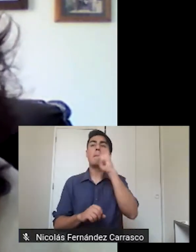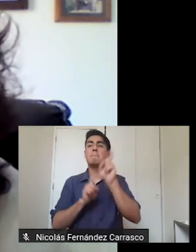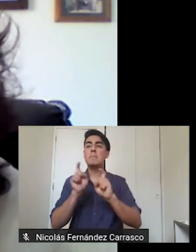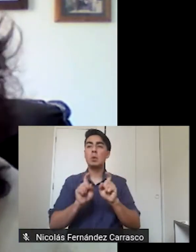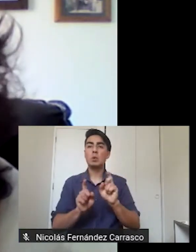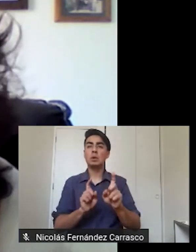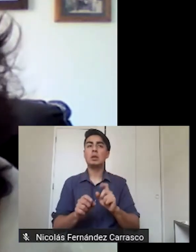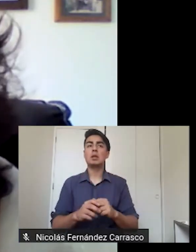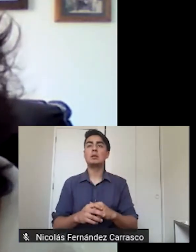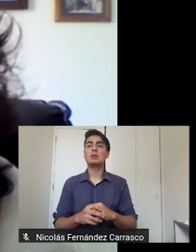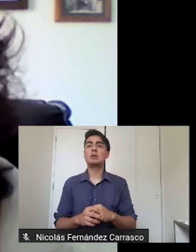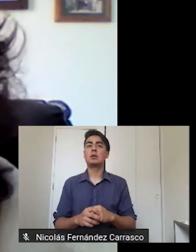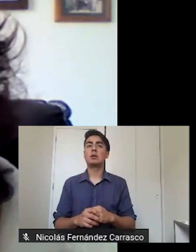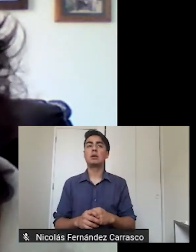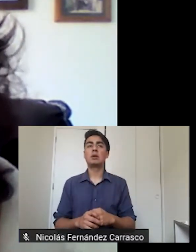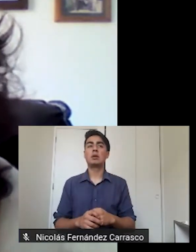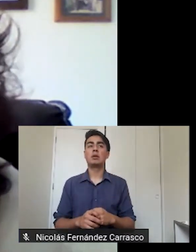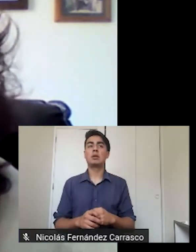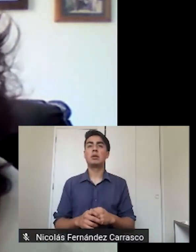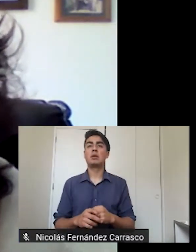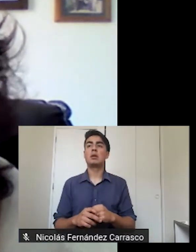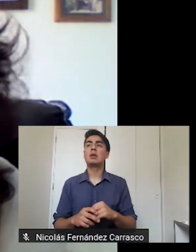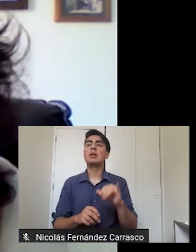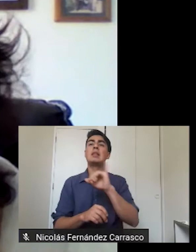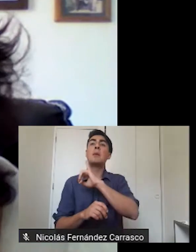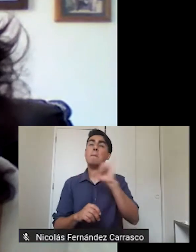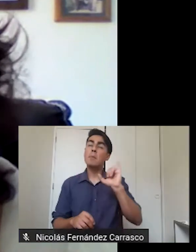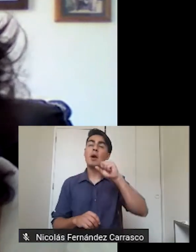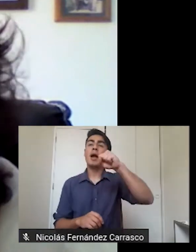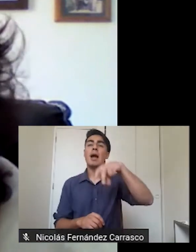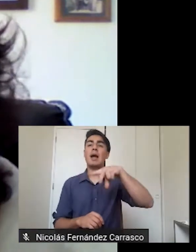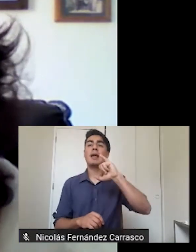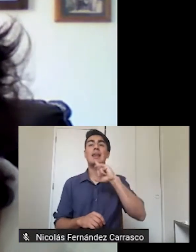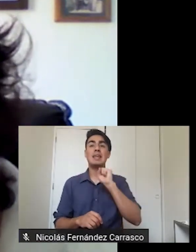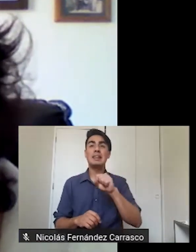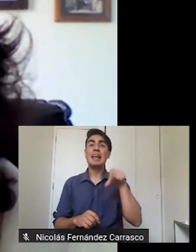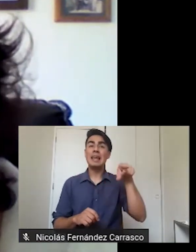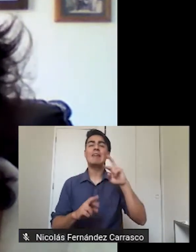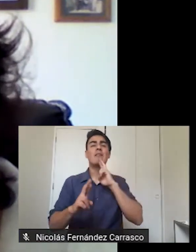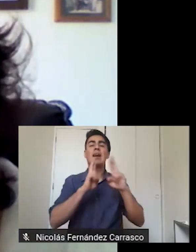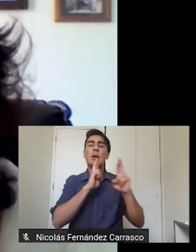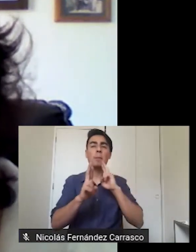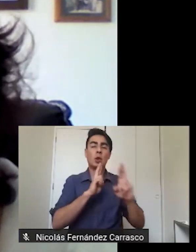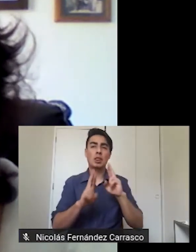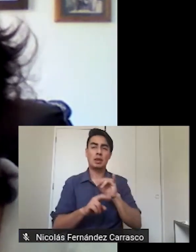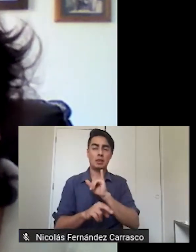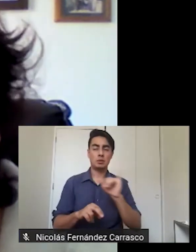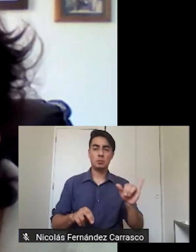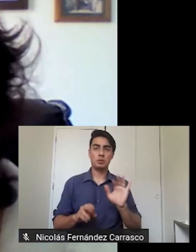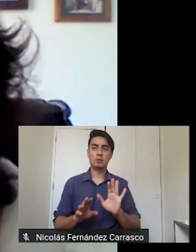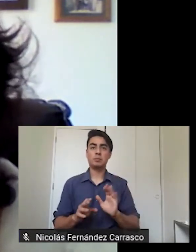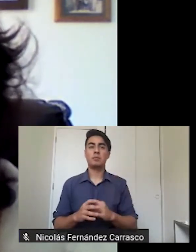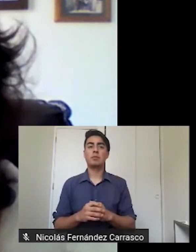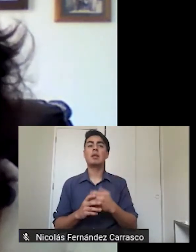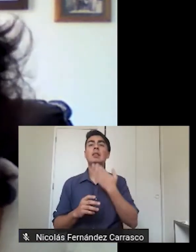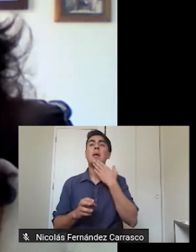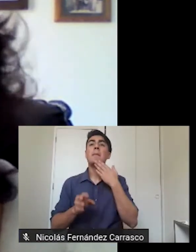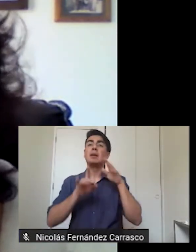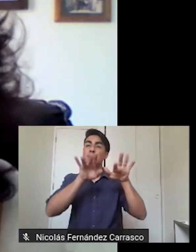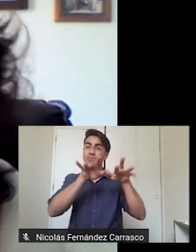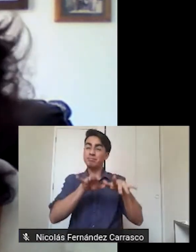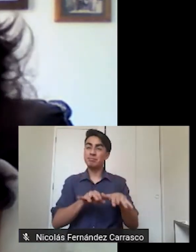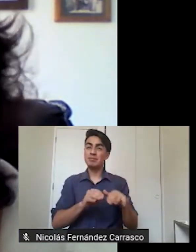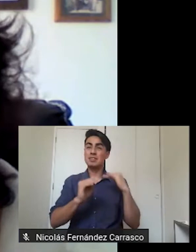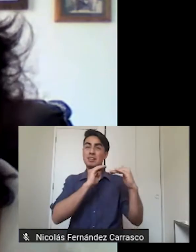y Anita al mismo tiempo va a responder posteriormente. También yo le pido a todos ustedes, a través del chat, que